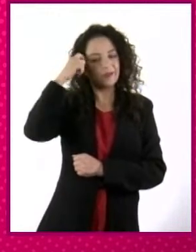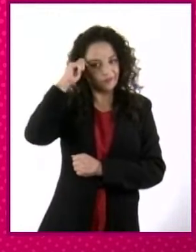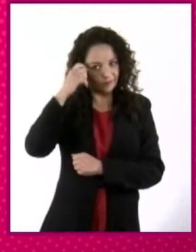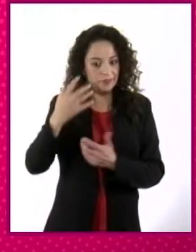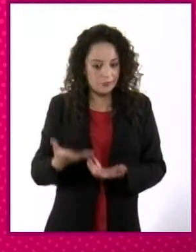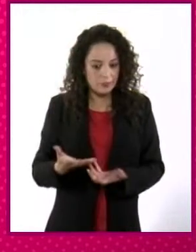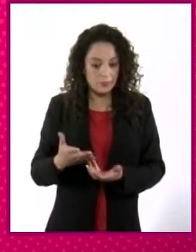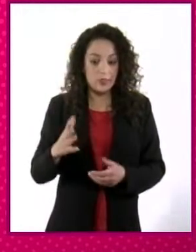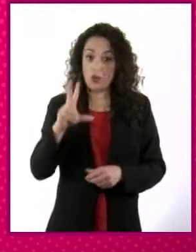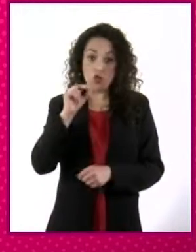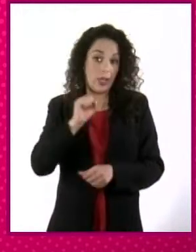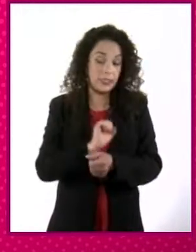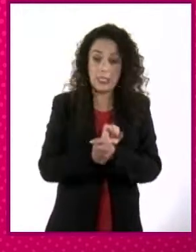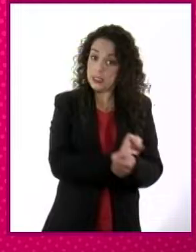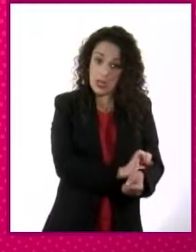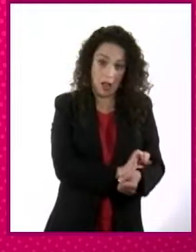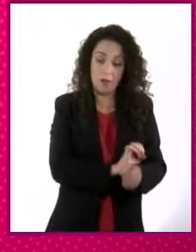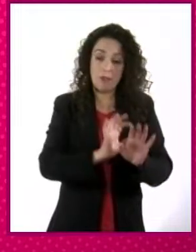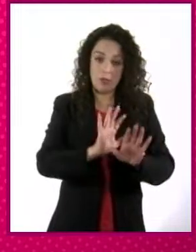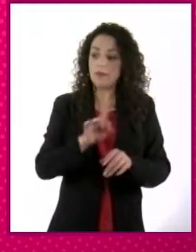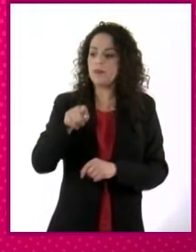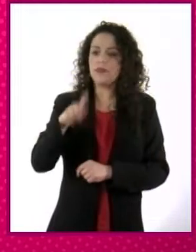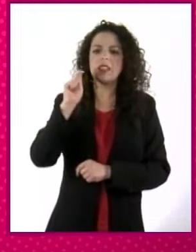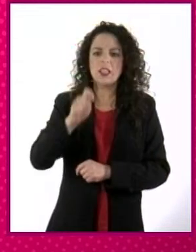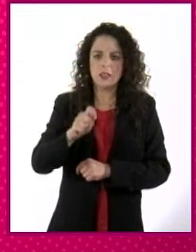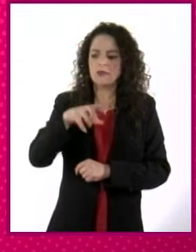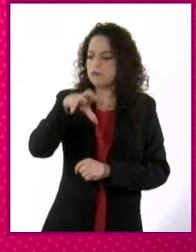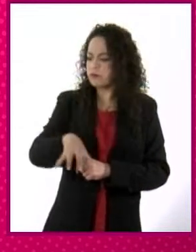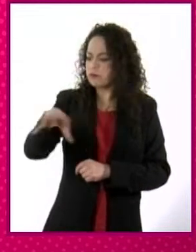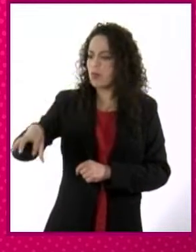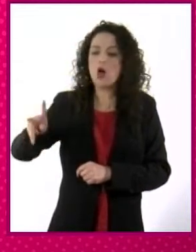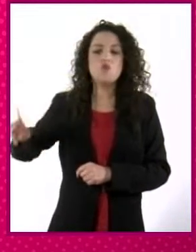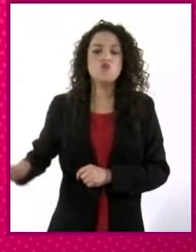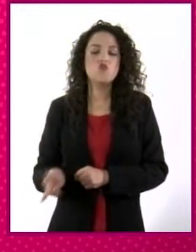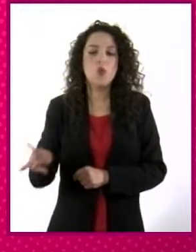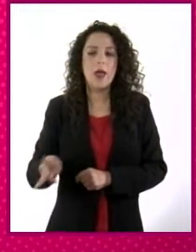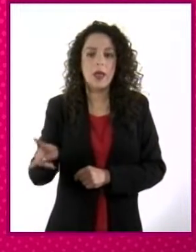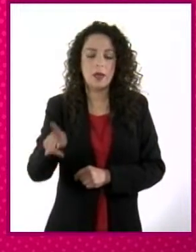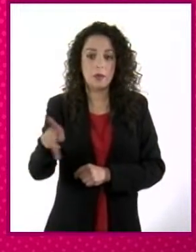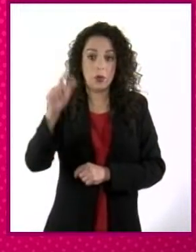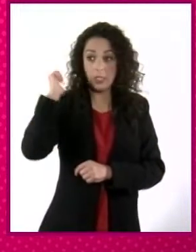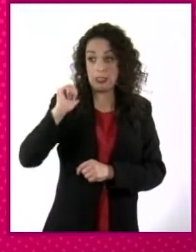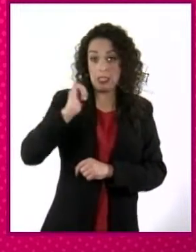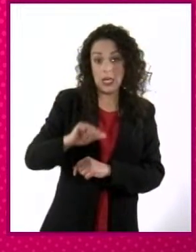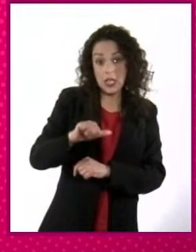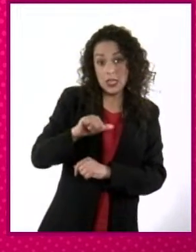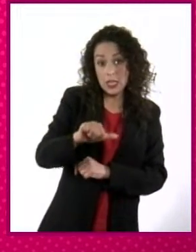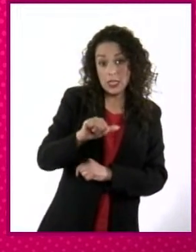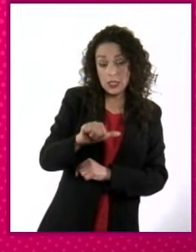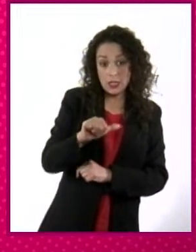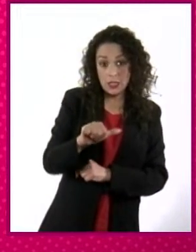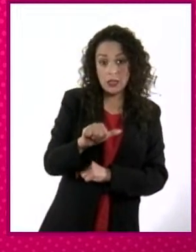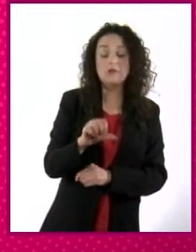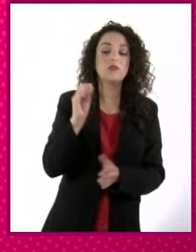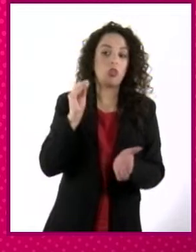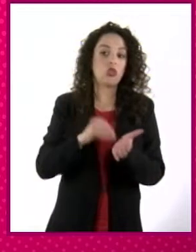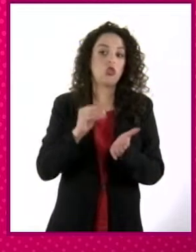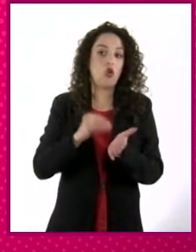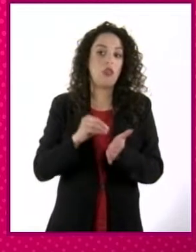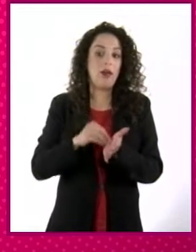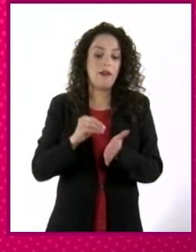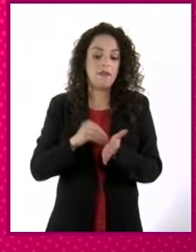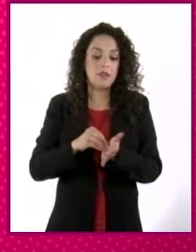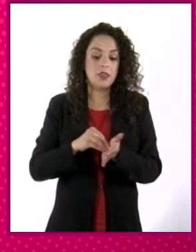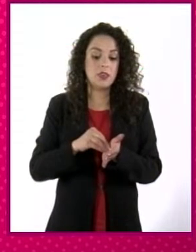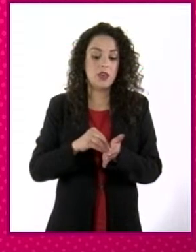indígenas no eran esclavos, se conformaran en pueblos. Debemos de considerar que en el siglo XVI estamos todavía, aún